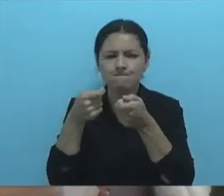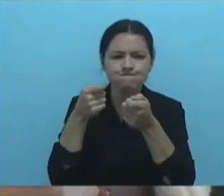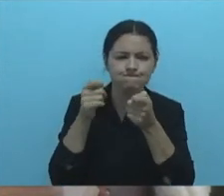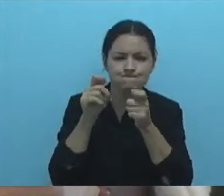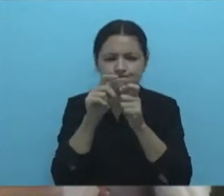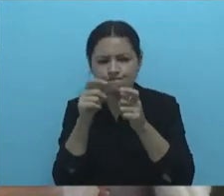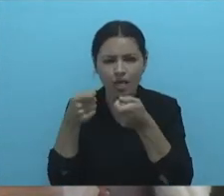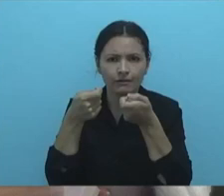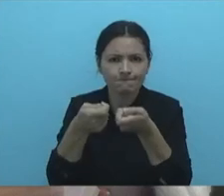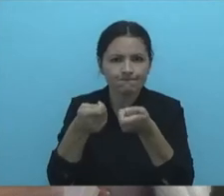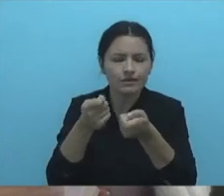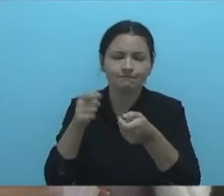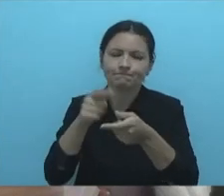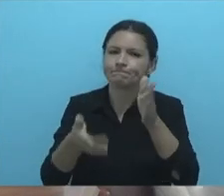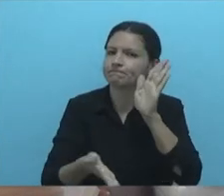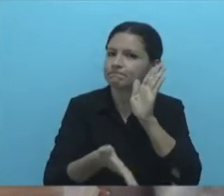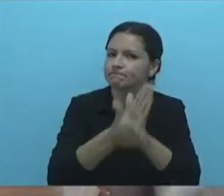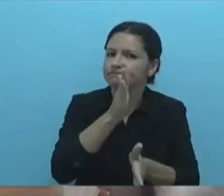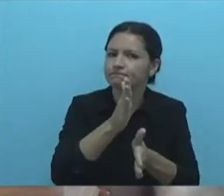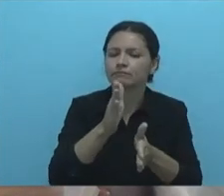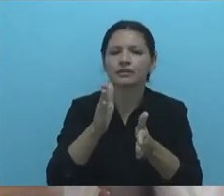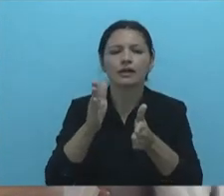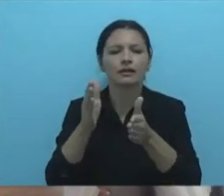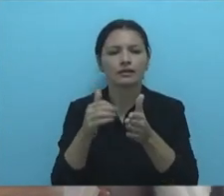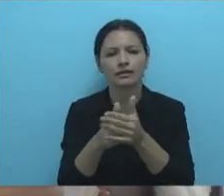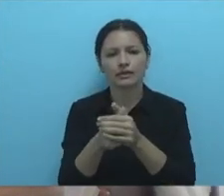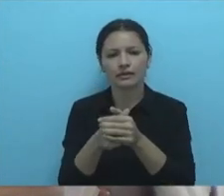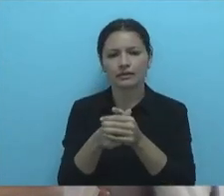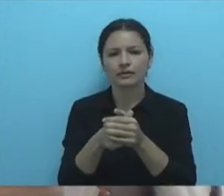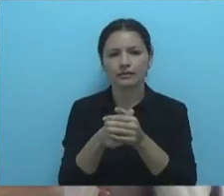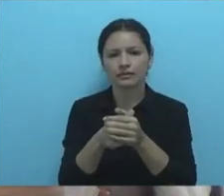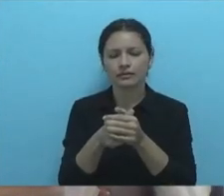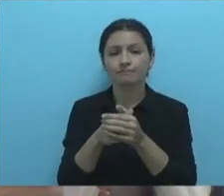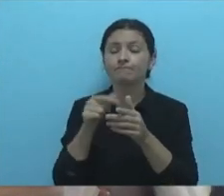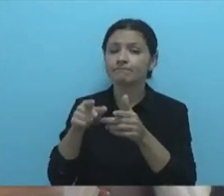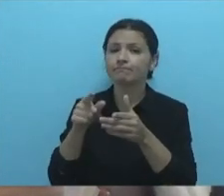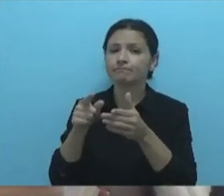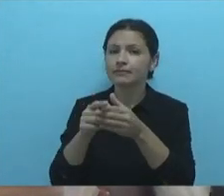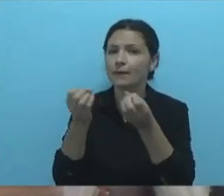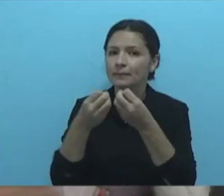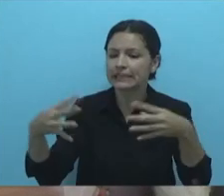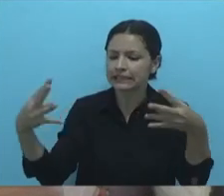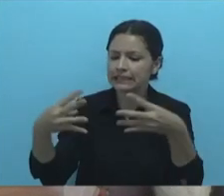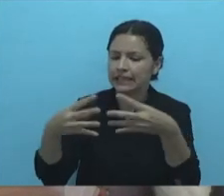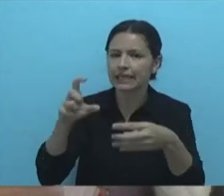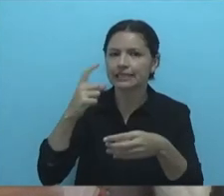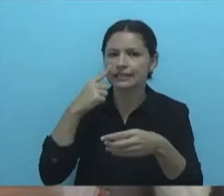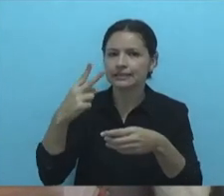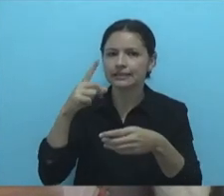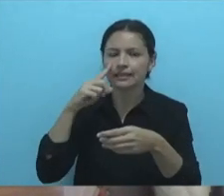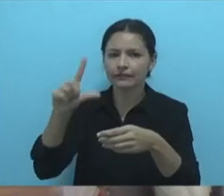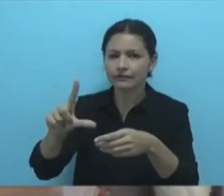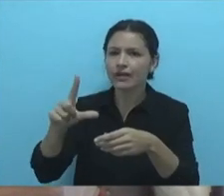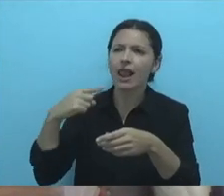y cuando empieza la guerra civil tiene que fue asesinado apenas comenzada la guerra